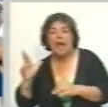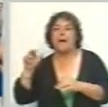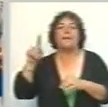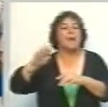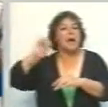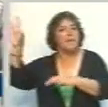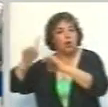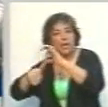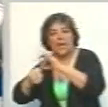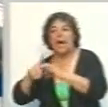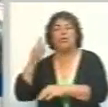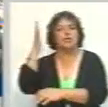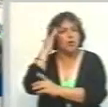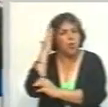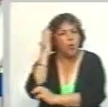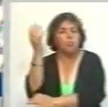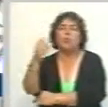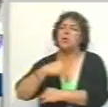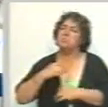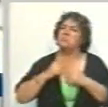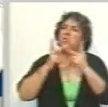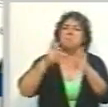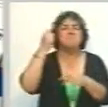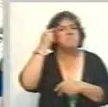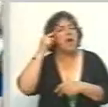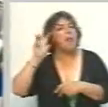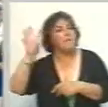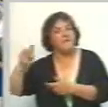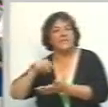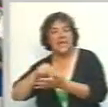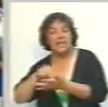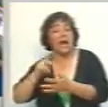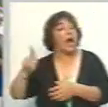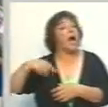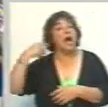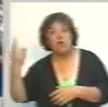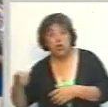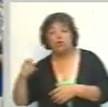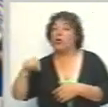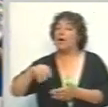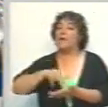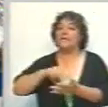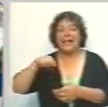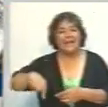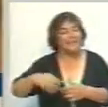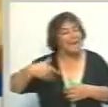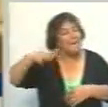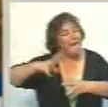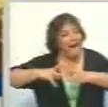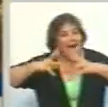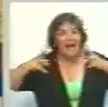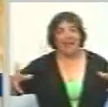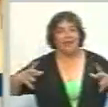Lerma, Quijano y otros. Sí, yo diría en la provincia, ¿no? Porque a pesar que hay otros eventos en Salta, este es el más grande, porque reúne